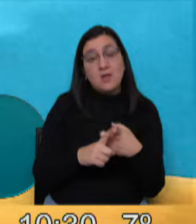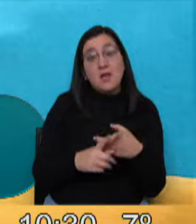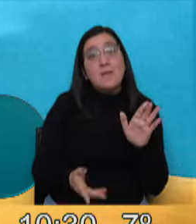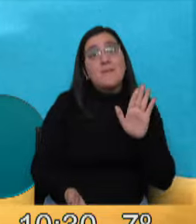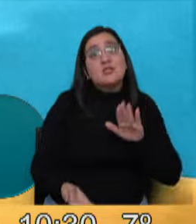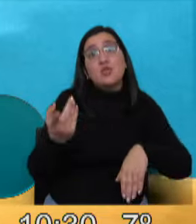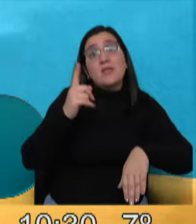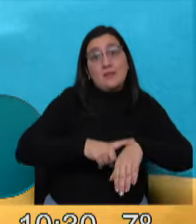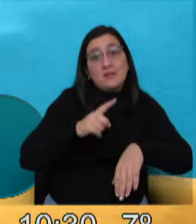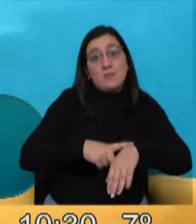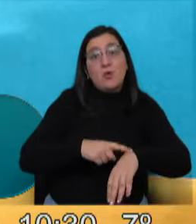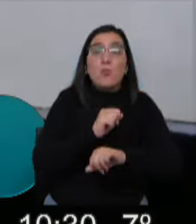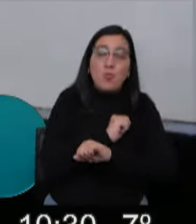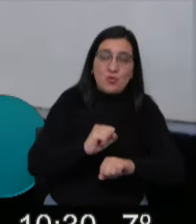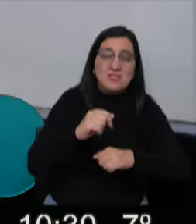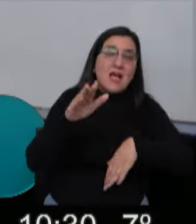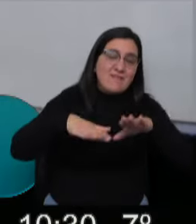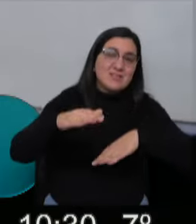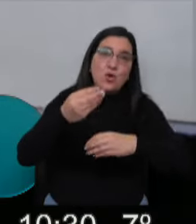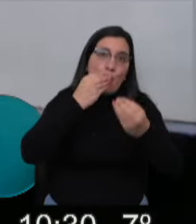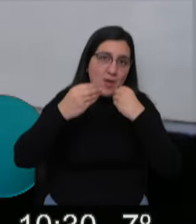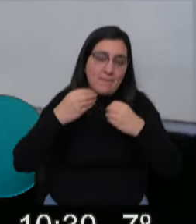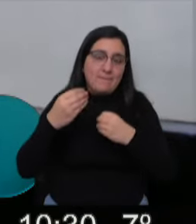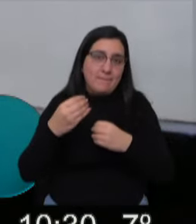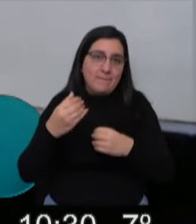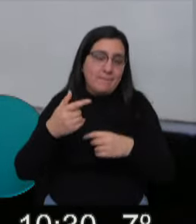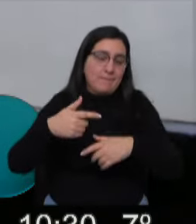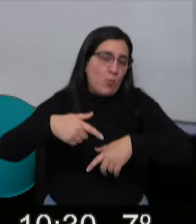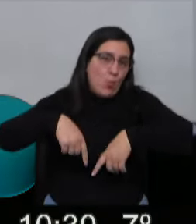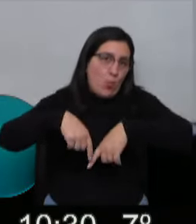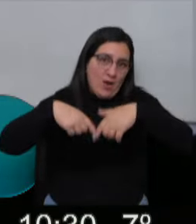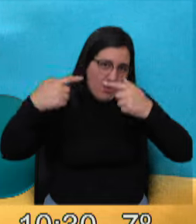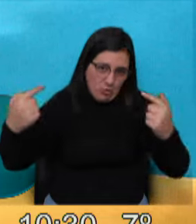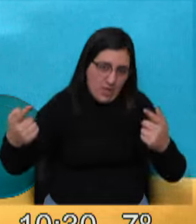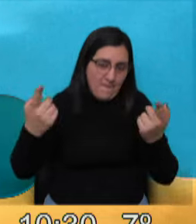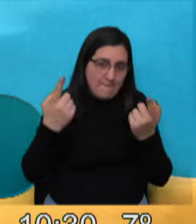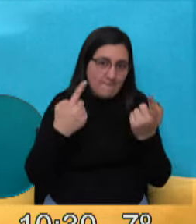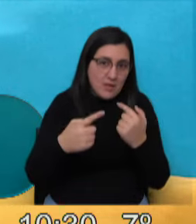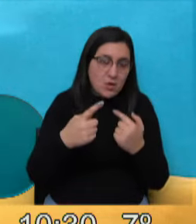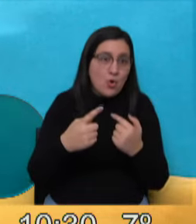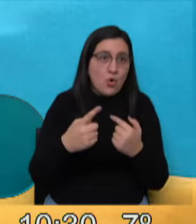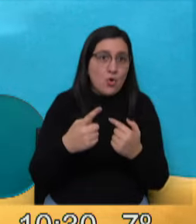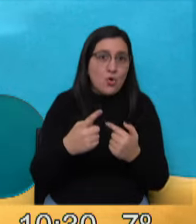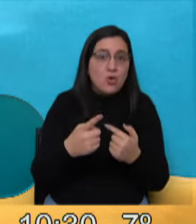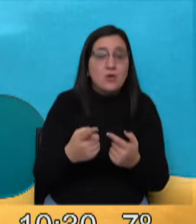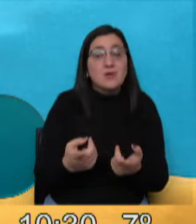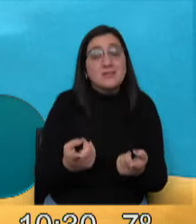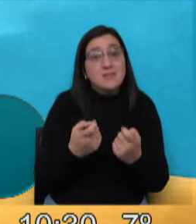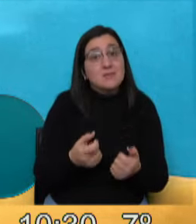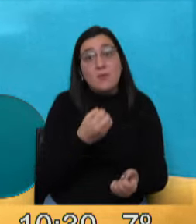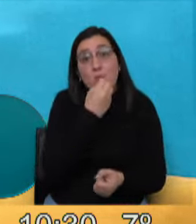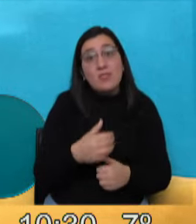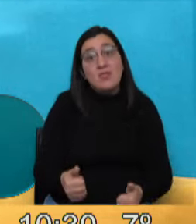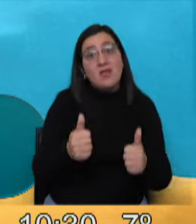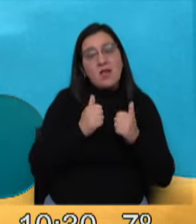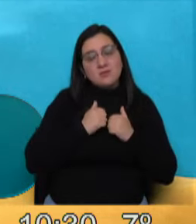tenés que hacer perfecto, podés salirte, Fito, comer tus cositas, pero volver a hacer las cosas que son positivas. Un descanso, no descuiden eso, ¿tá? Un